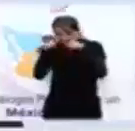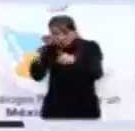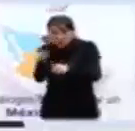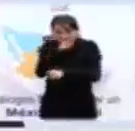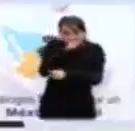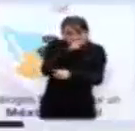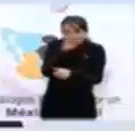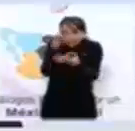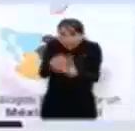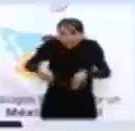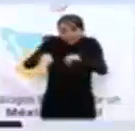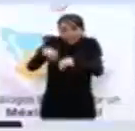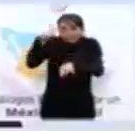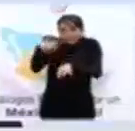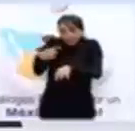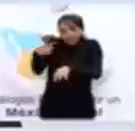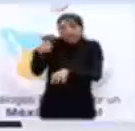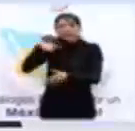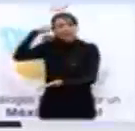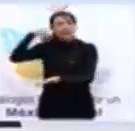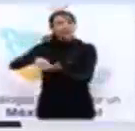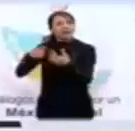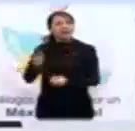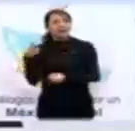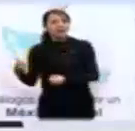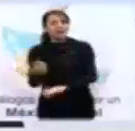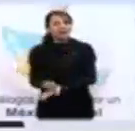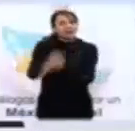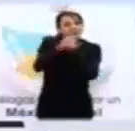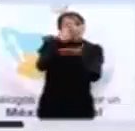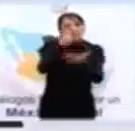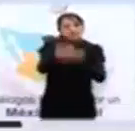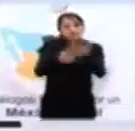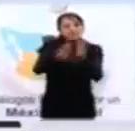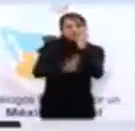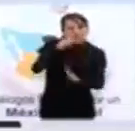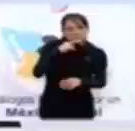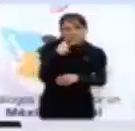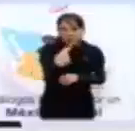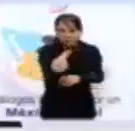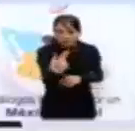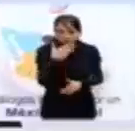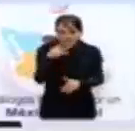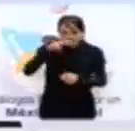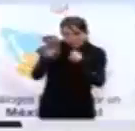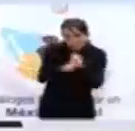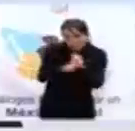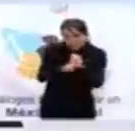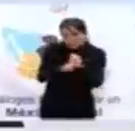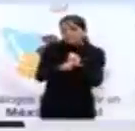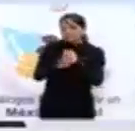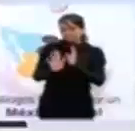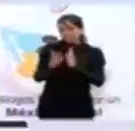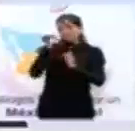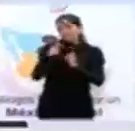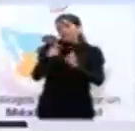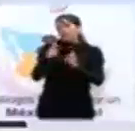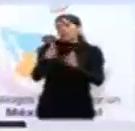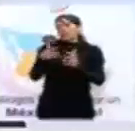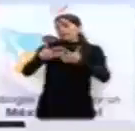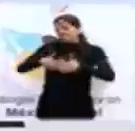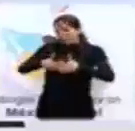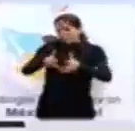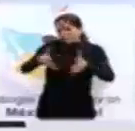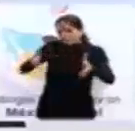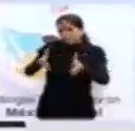cuáles son las funciones que cumple el campo, que cumplen los productores, que cumplen los grandes productores y cumplen los pequeños. Es